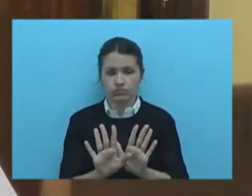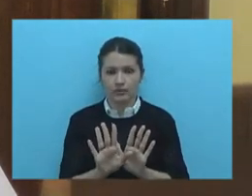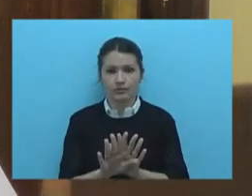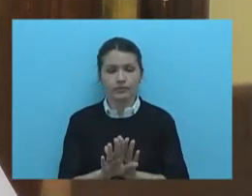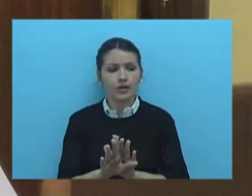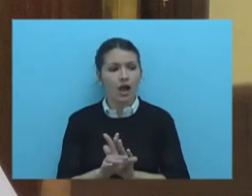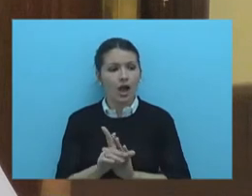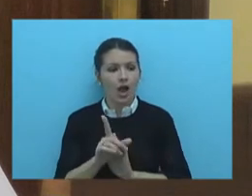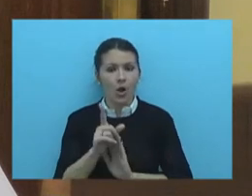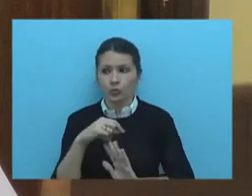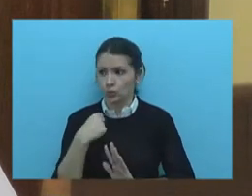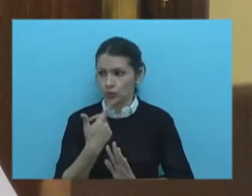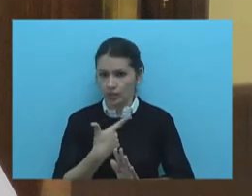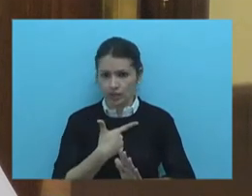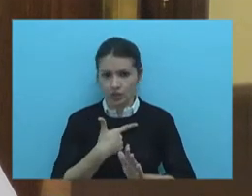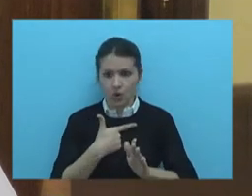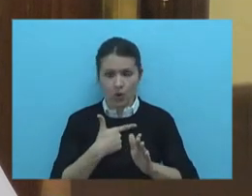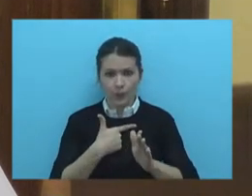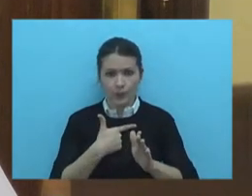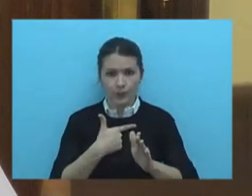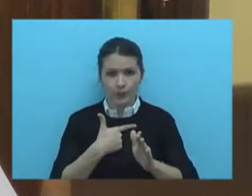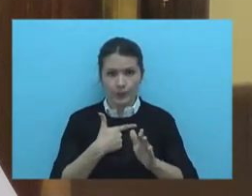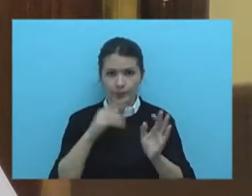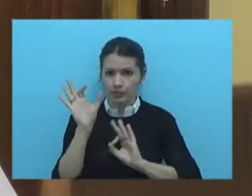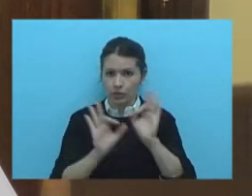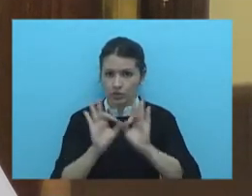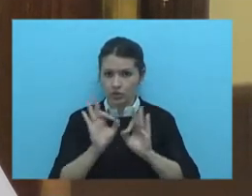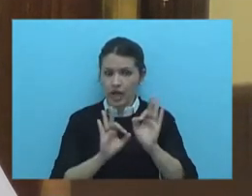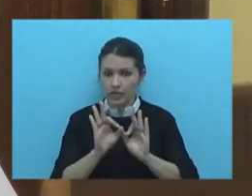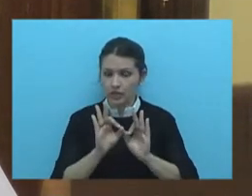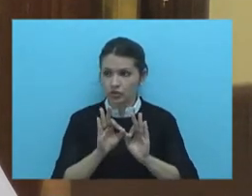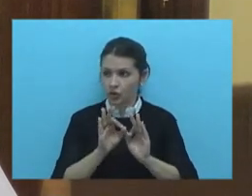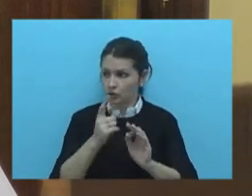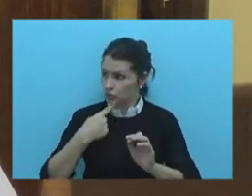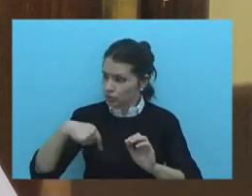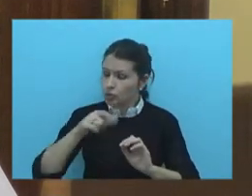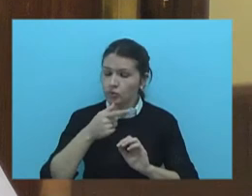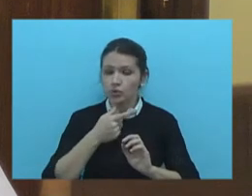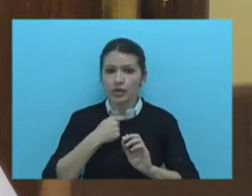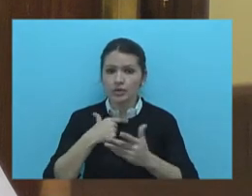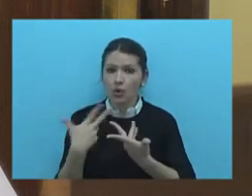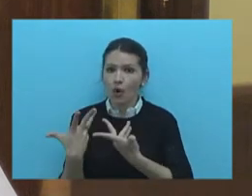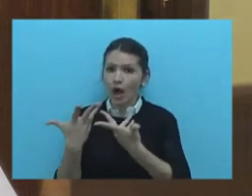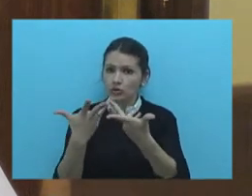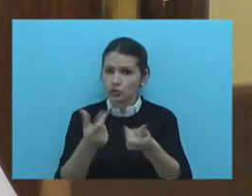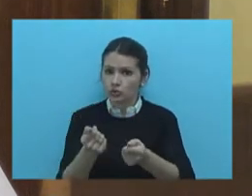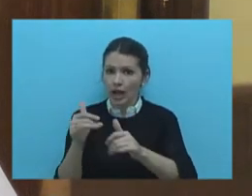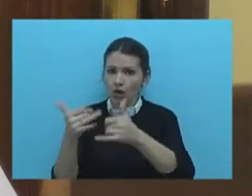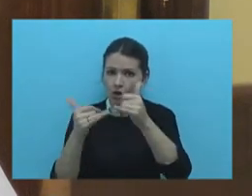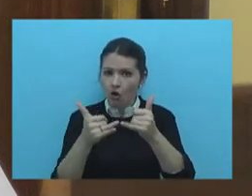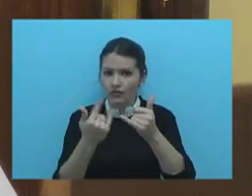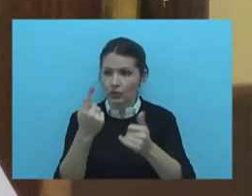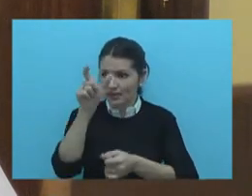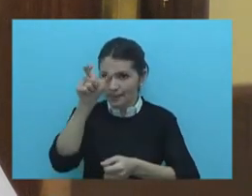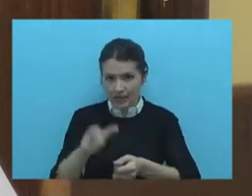es brindarles a los jóvenes que vayan a los jóvenes, que tengan alguien con el que puedan hablar, que